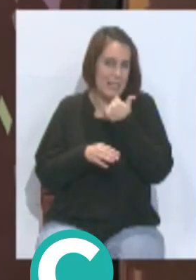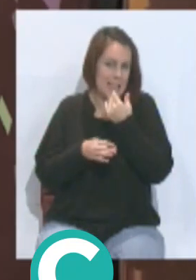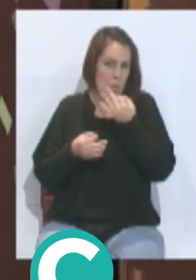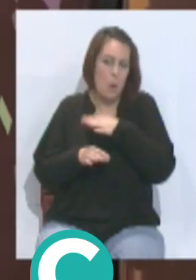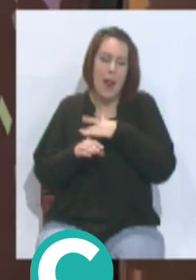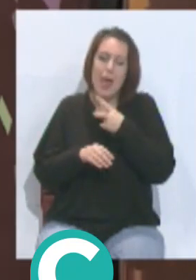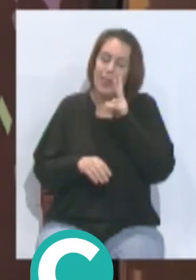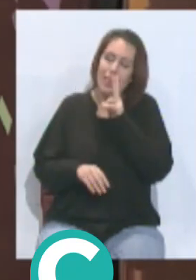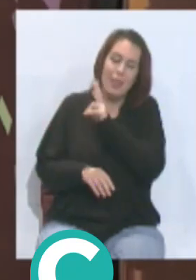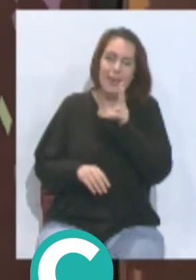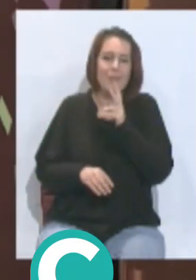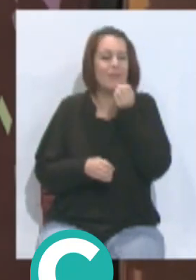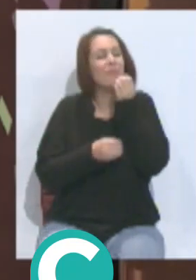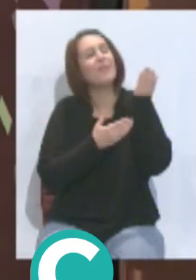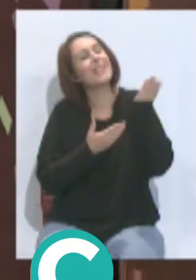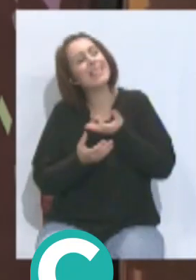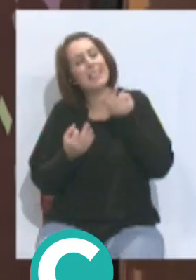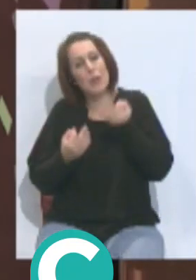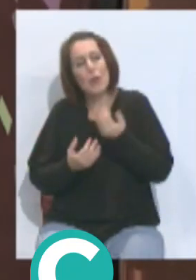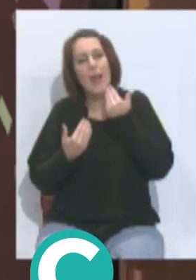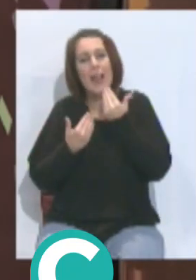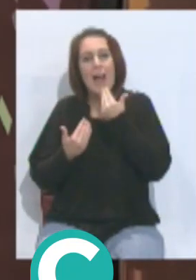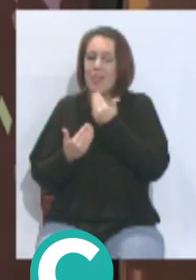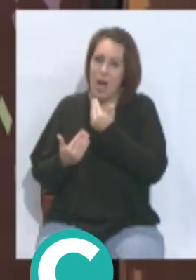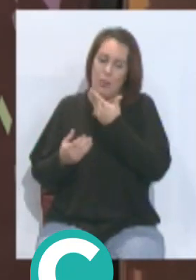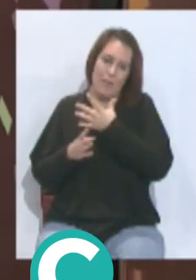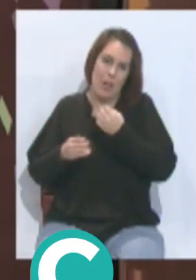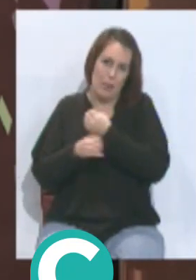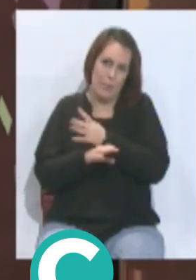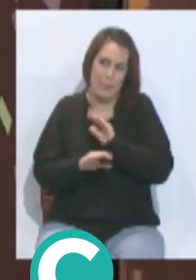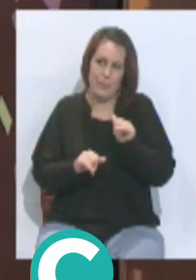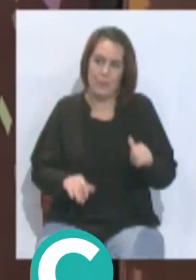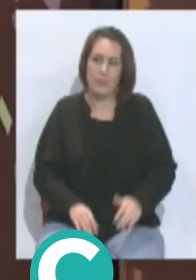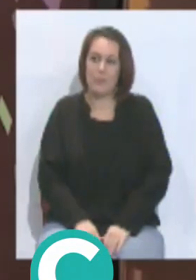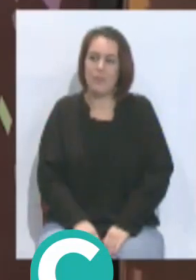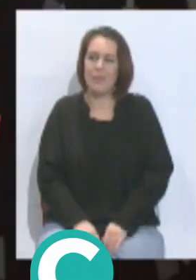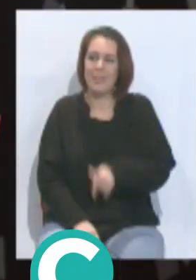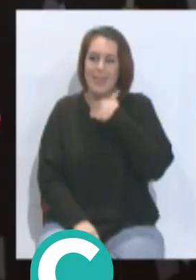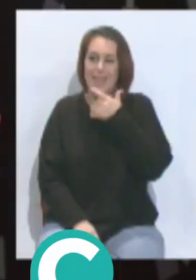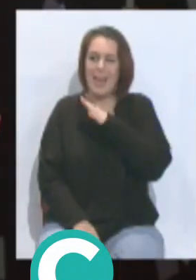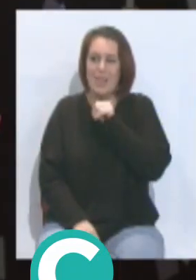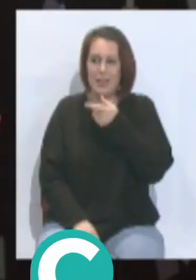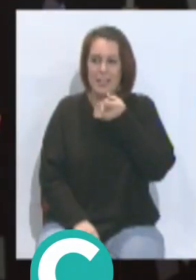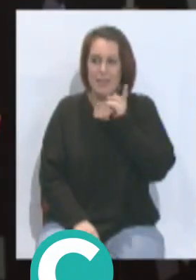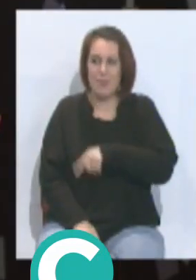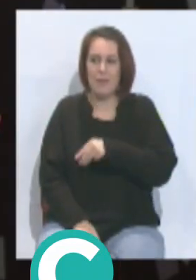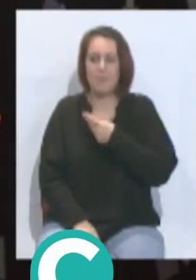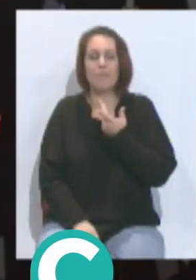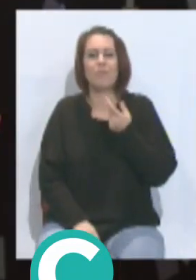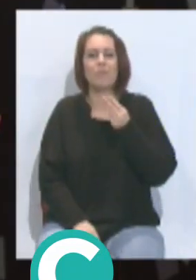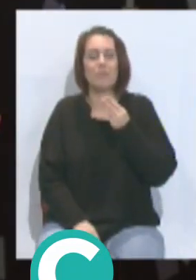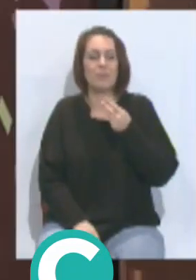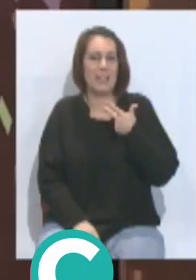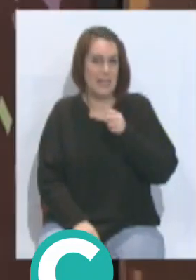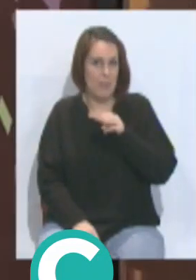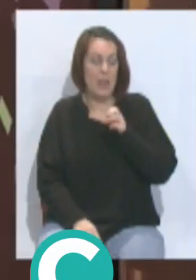echar un ojo. Cuando quiera, serás bienvenidísima. Muchísimas gracias. Adiós, un abrazo. Te dice adiós también, Miguel. Y es lo que hablábamos,